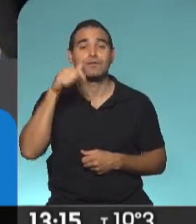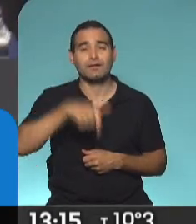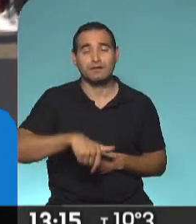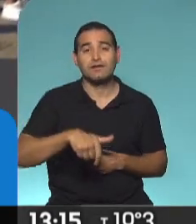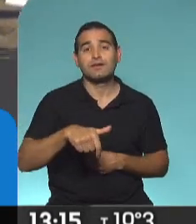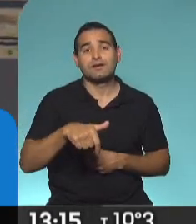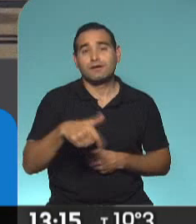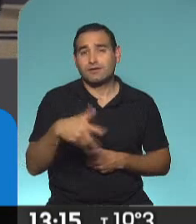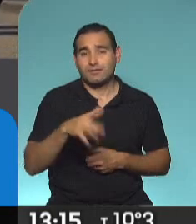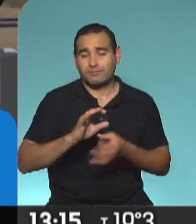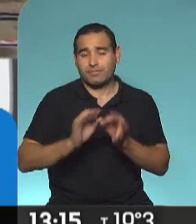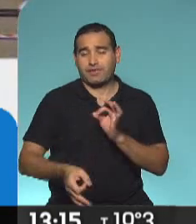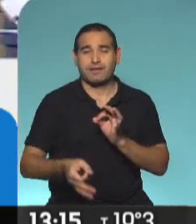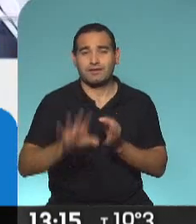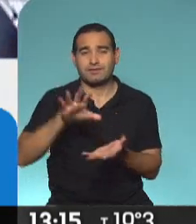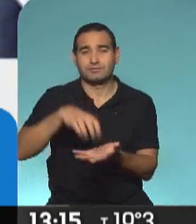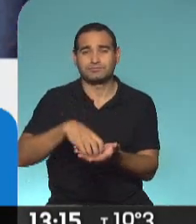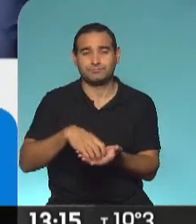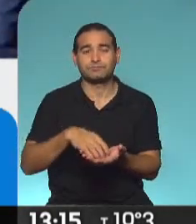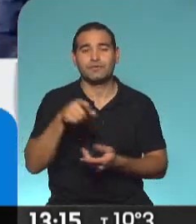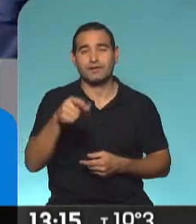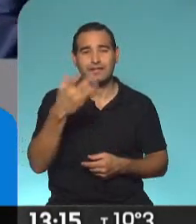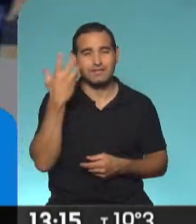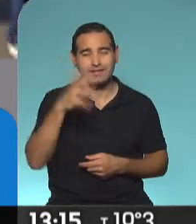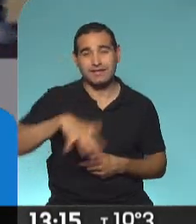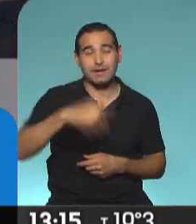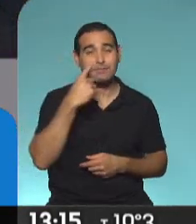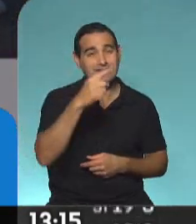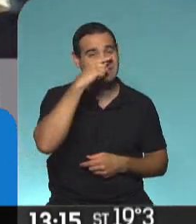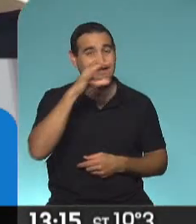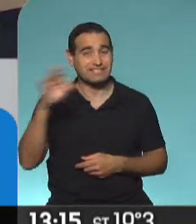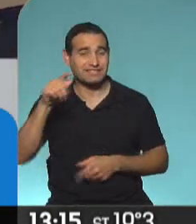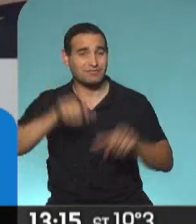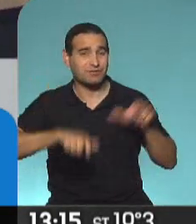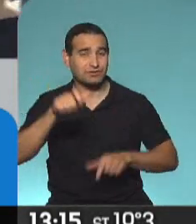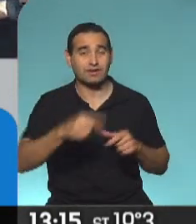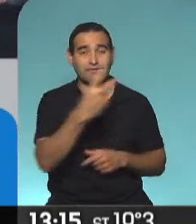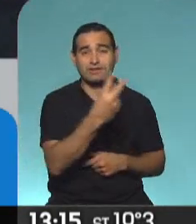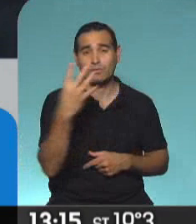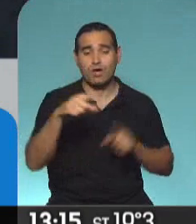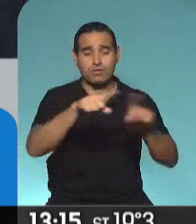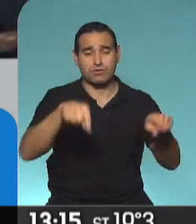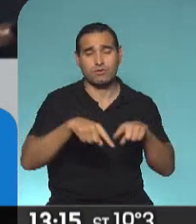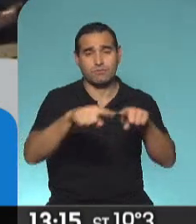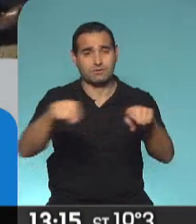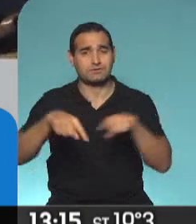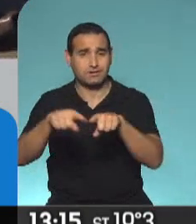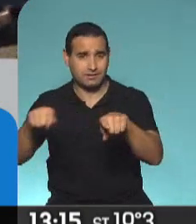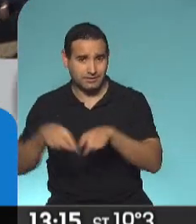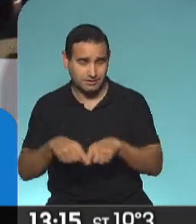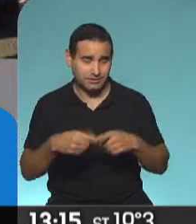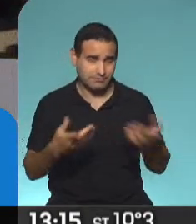Torcuato, muy cerca de la estación de Don Torcuato, en el partido de Tigre, viven 1.700 personas, son 24 manzanas, Alejandro,